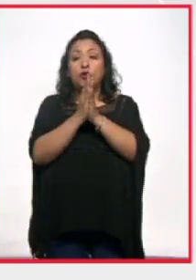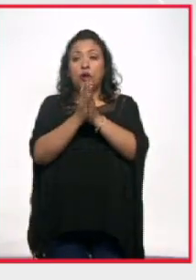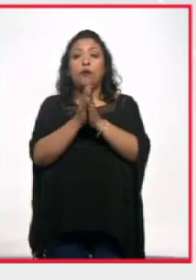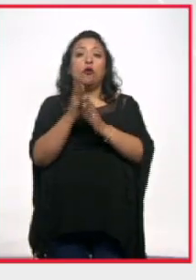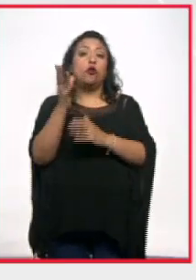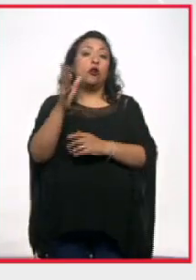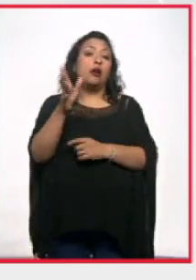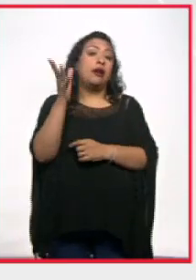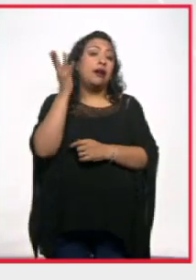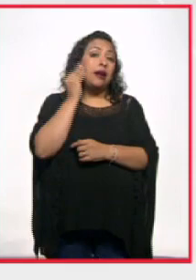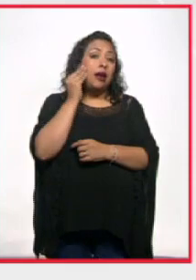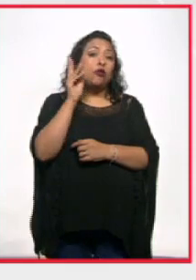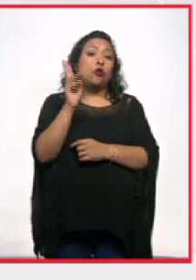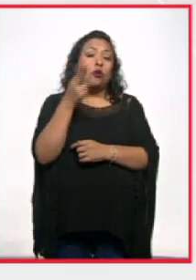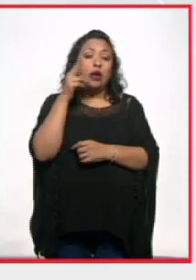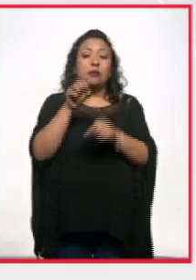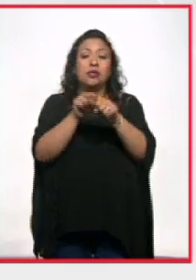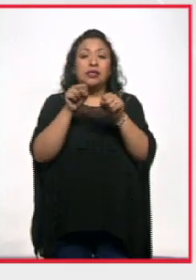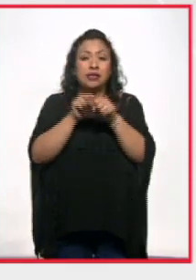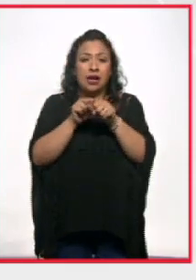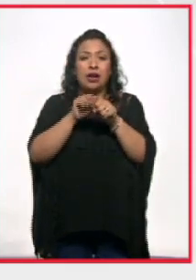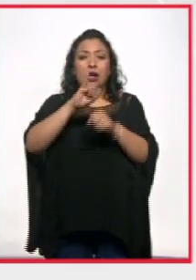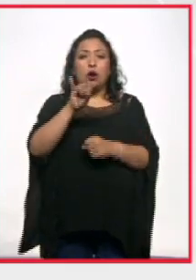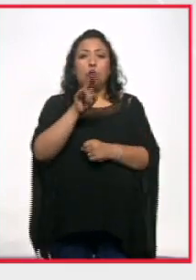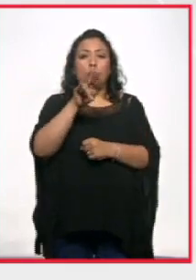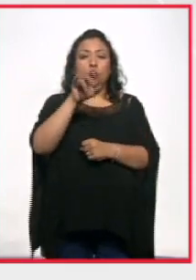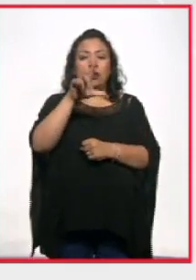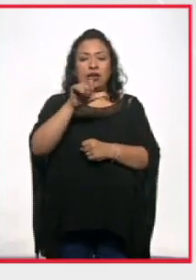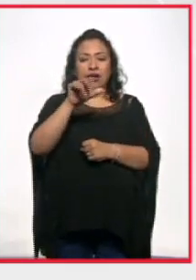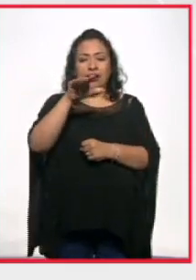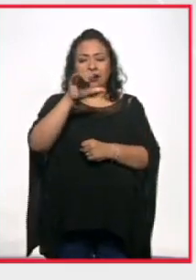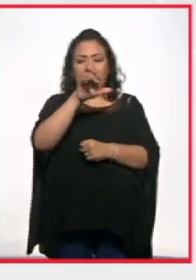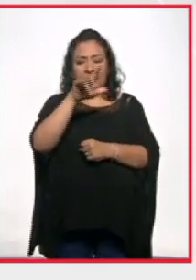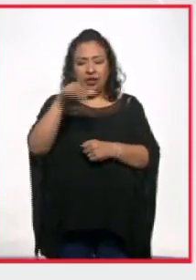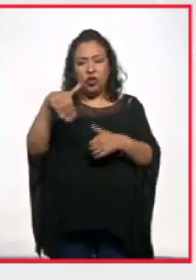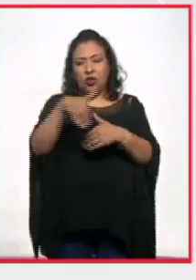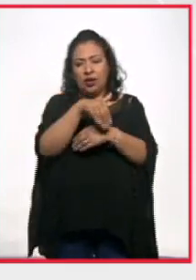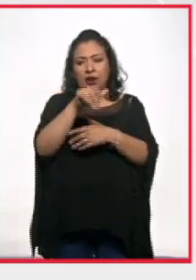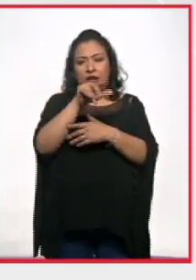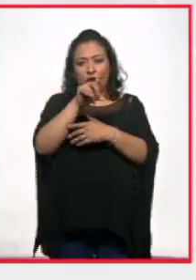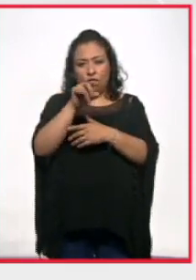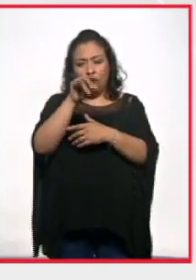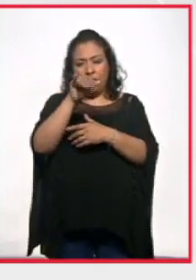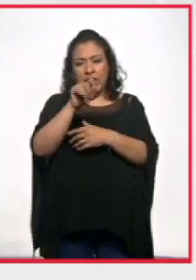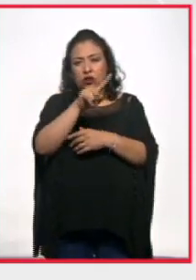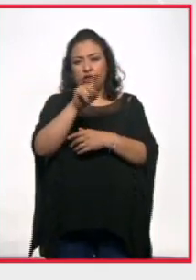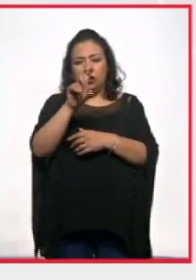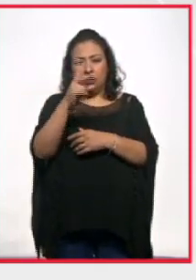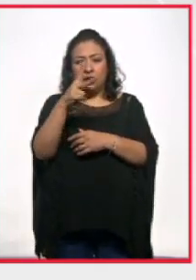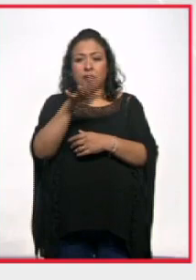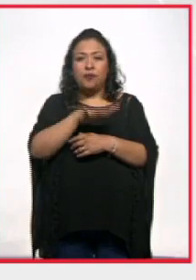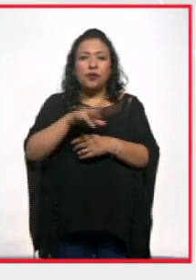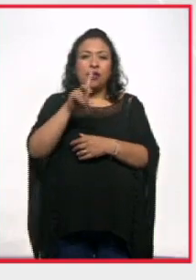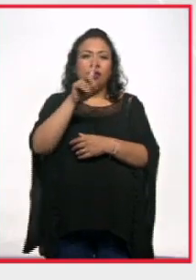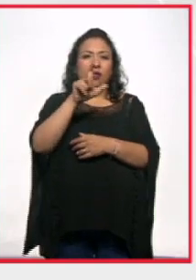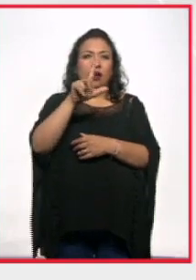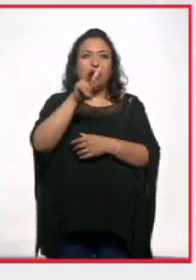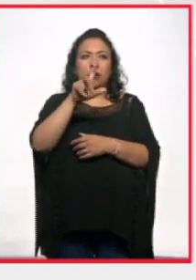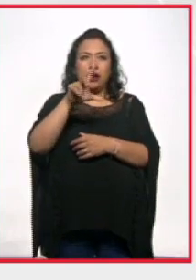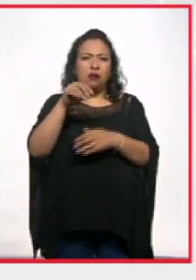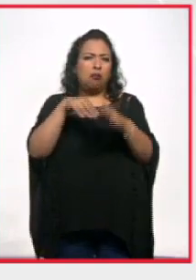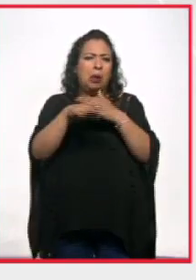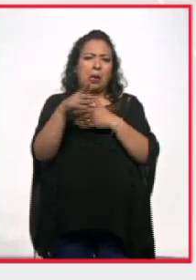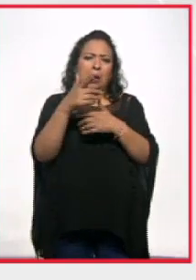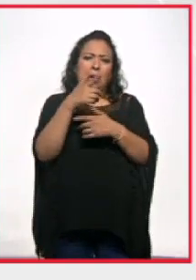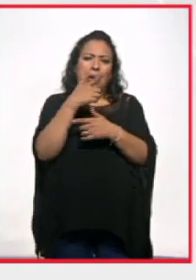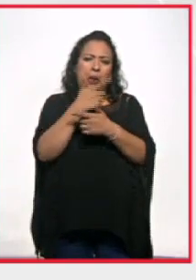Radio UNAM, Sala Julián Carrillo de Radio UNAM, Adolfo Prieto 133, Colonia del Valle, ¿sí? Es entrada